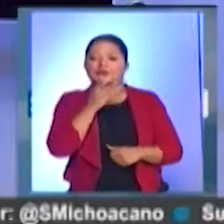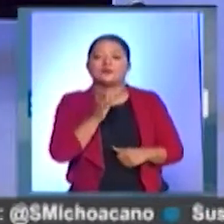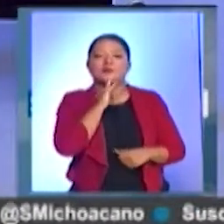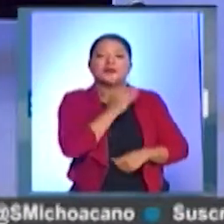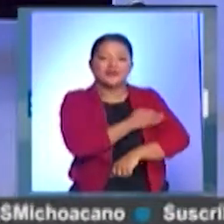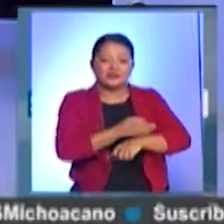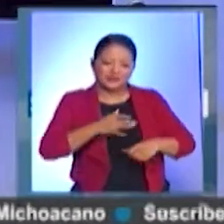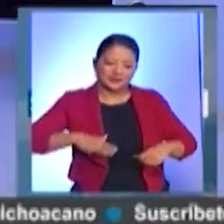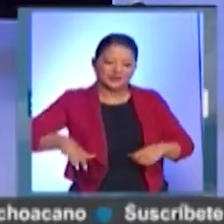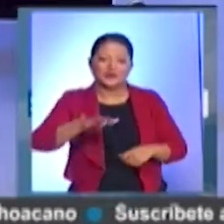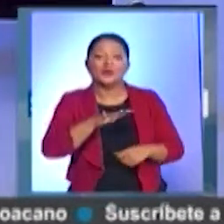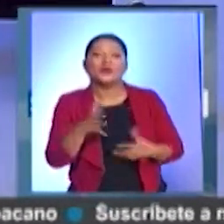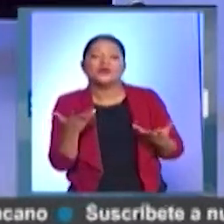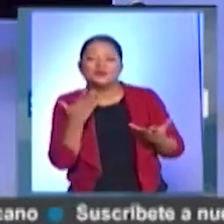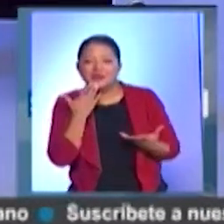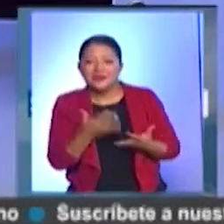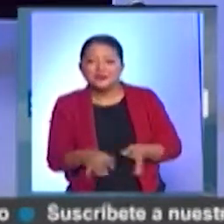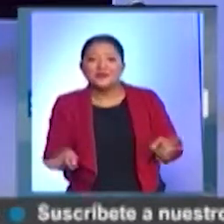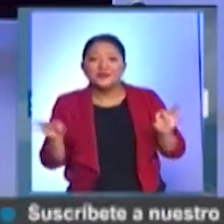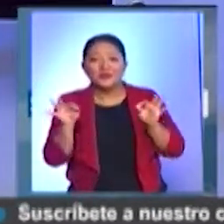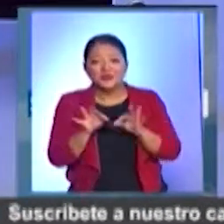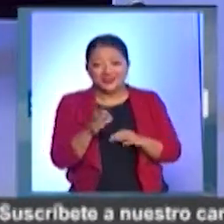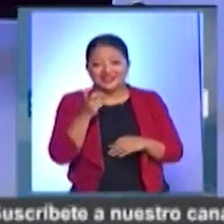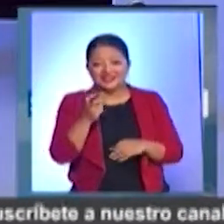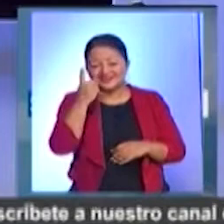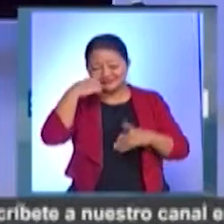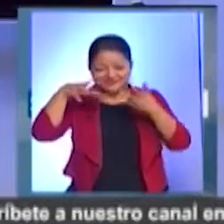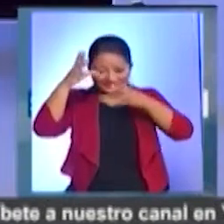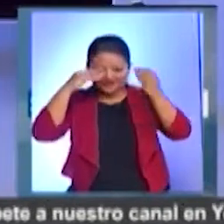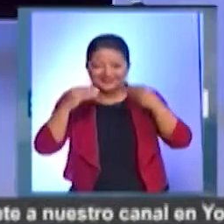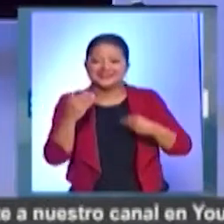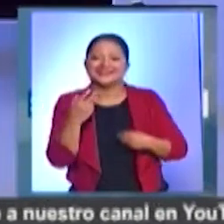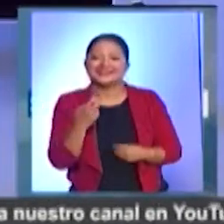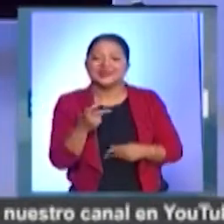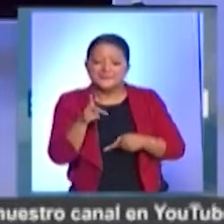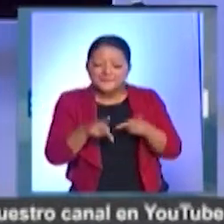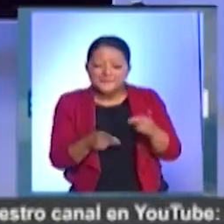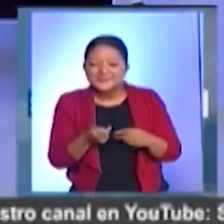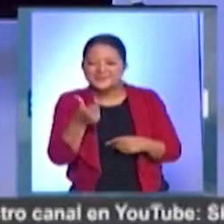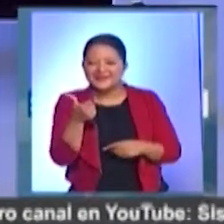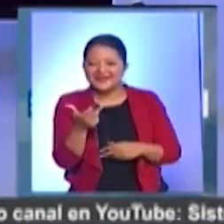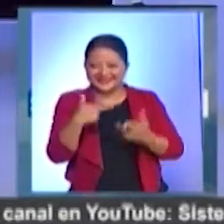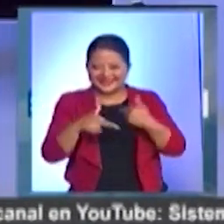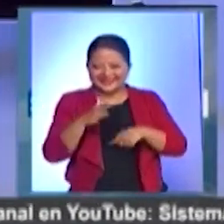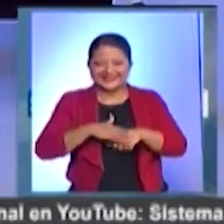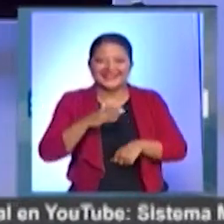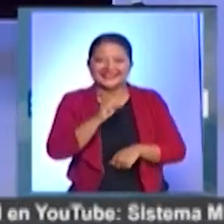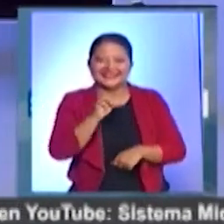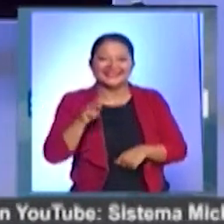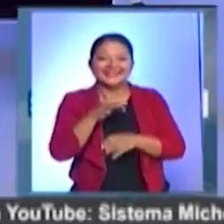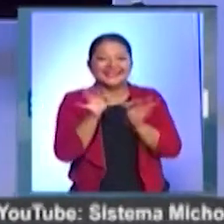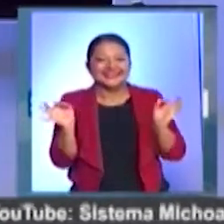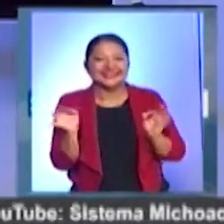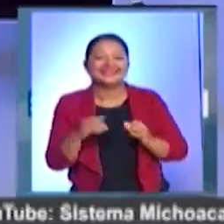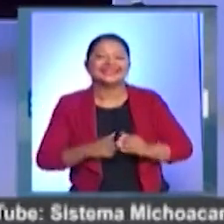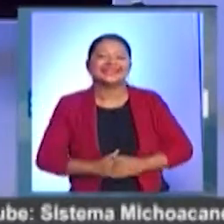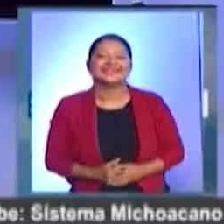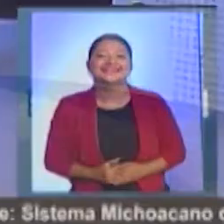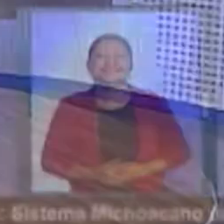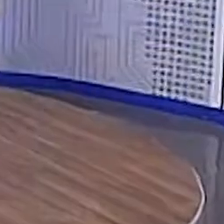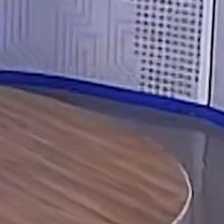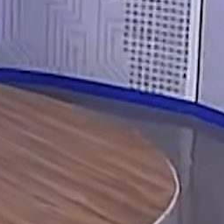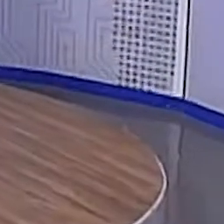tenido que sumar a esta importante labor del conocimiento vamos a nuestra primera pausa y regresamos con más a fm noticias